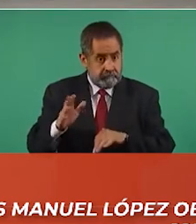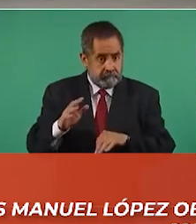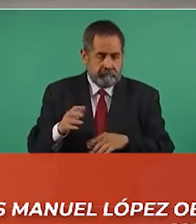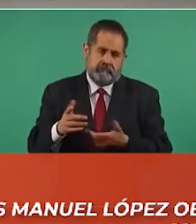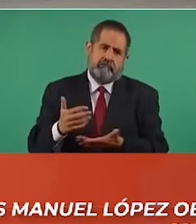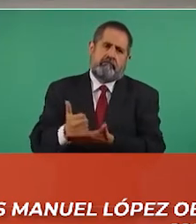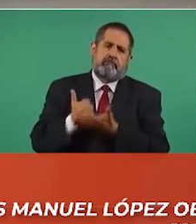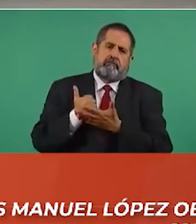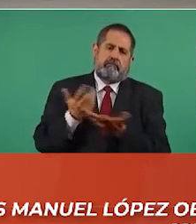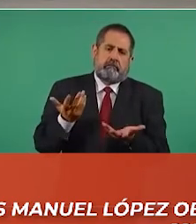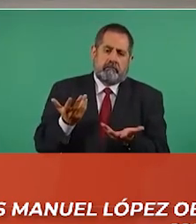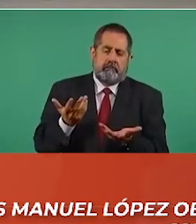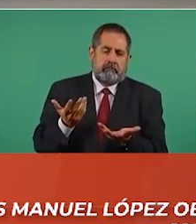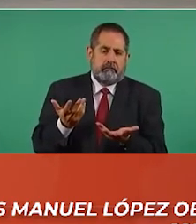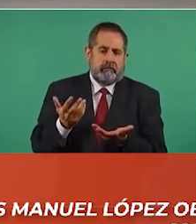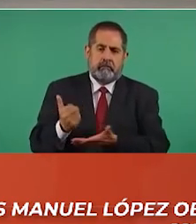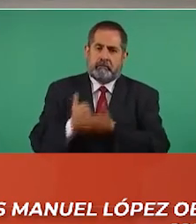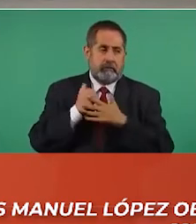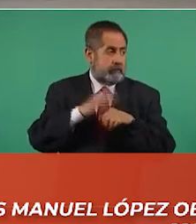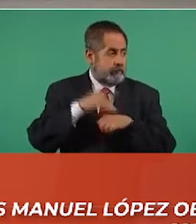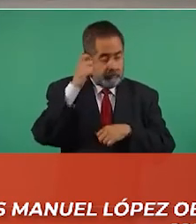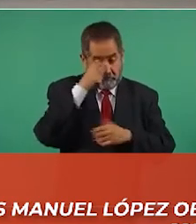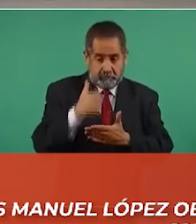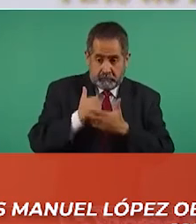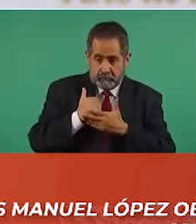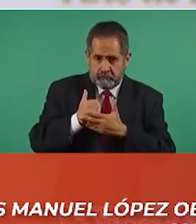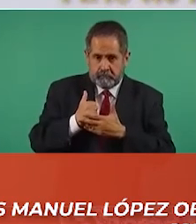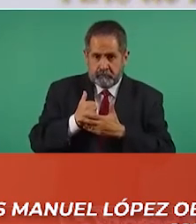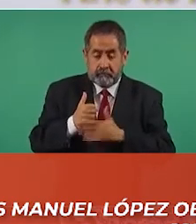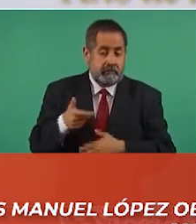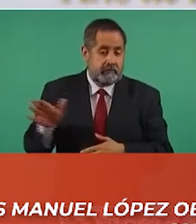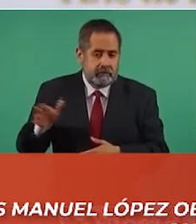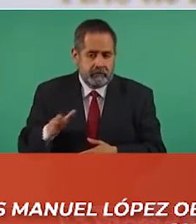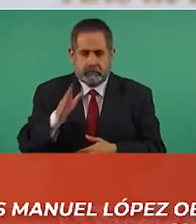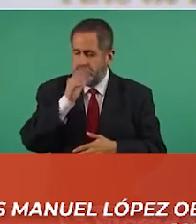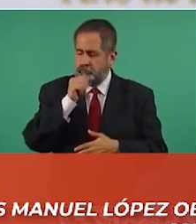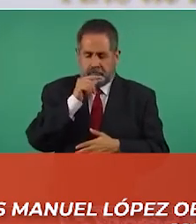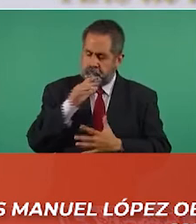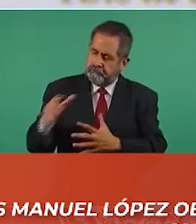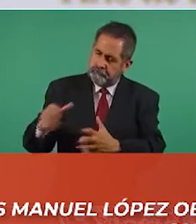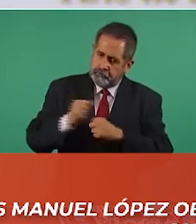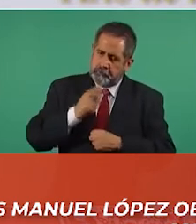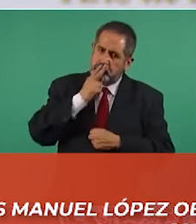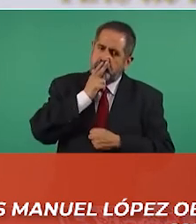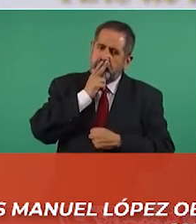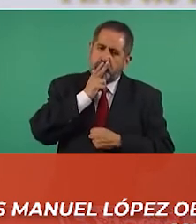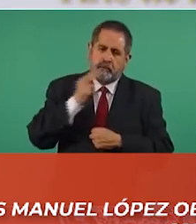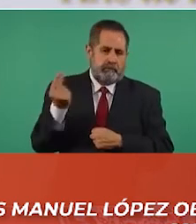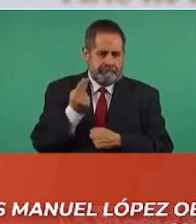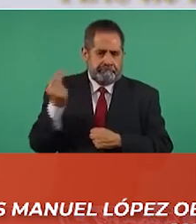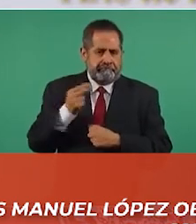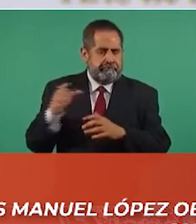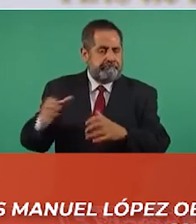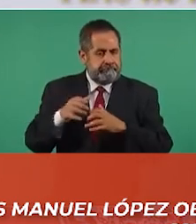nos ayudaron en los momentos más difíciles, los necesitamos